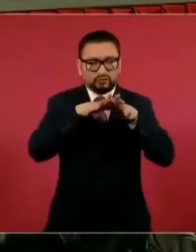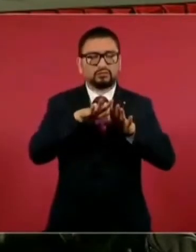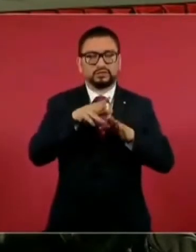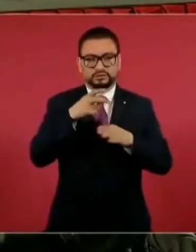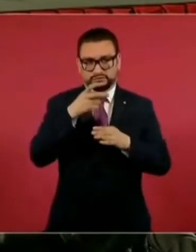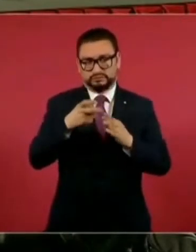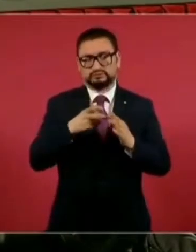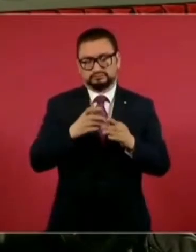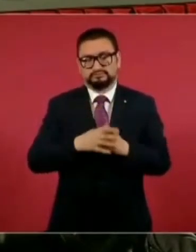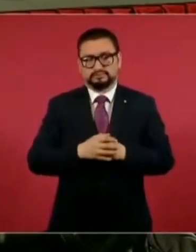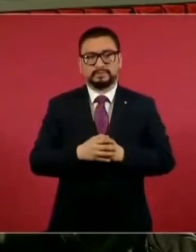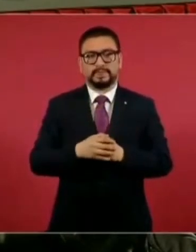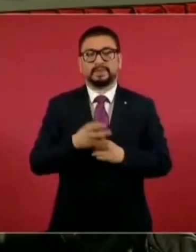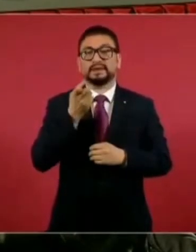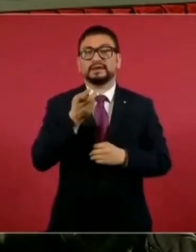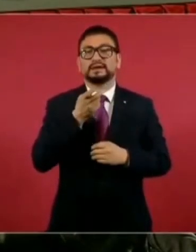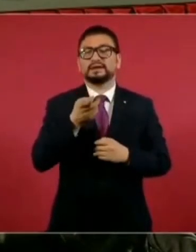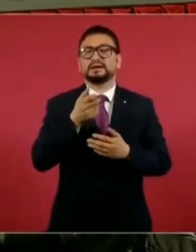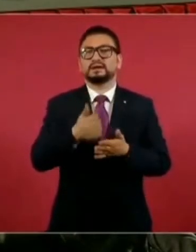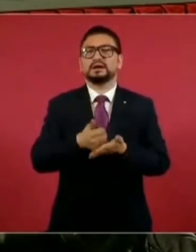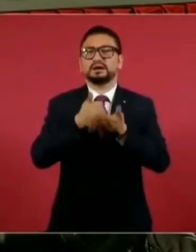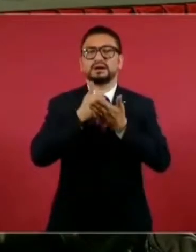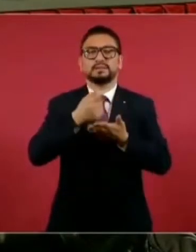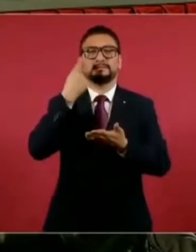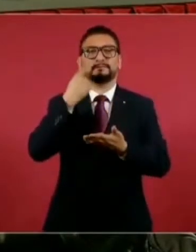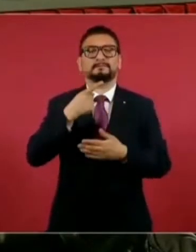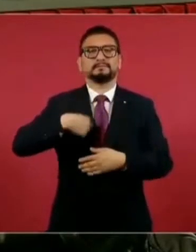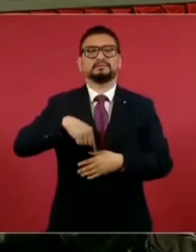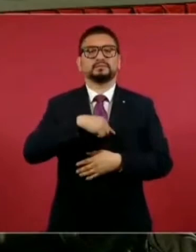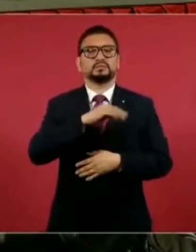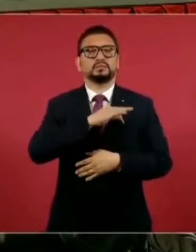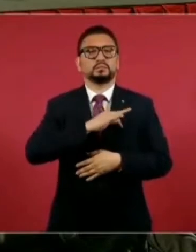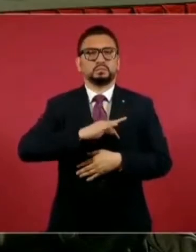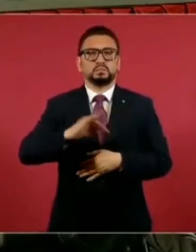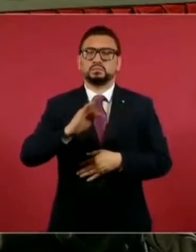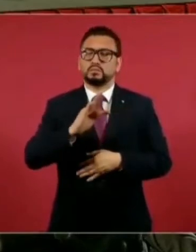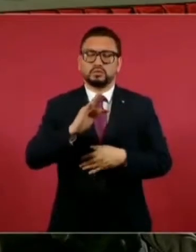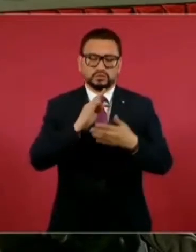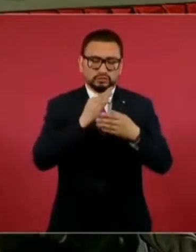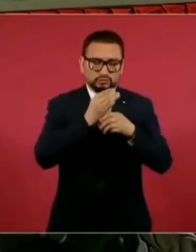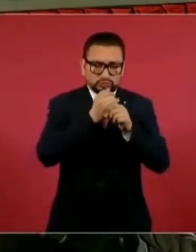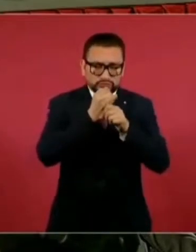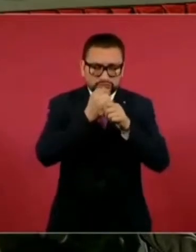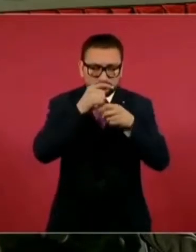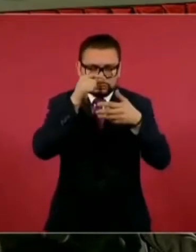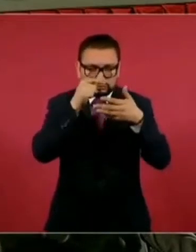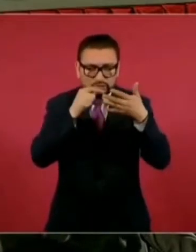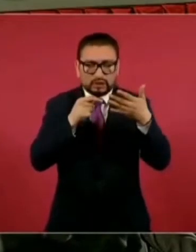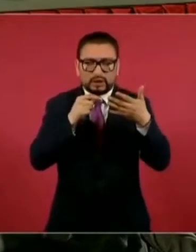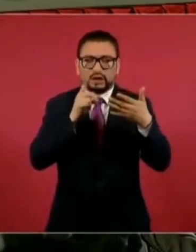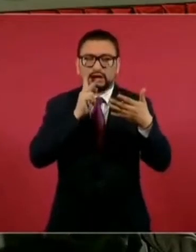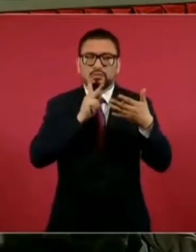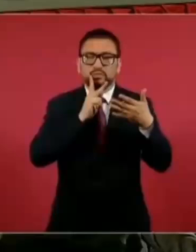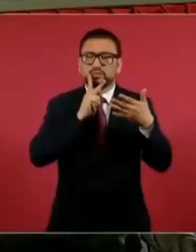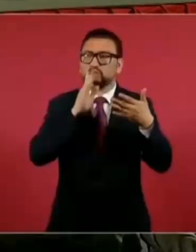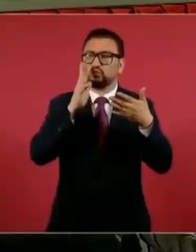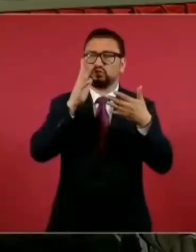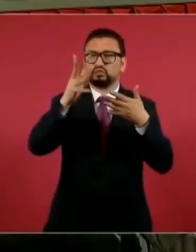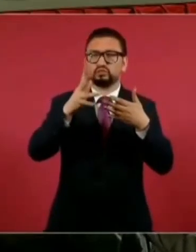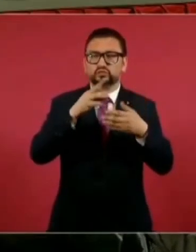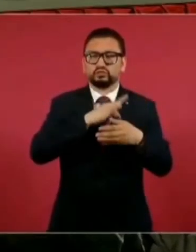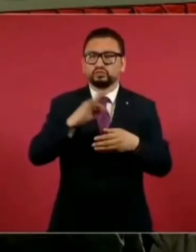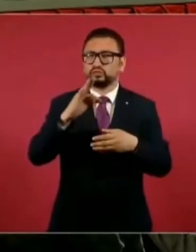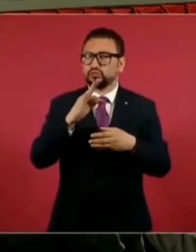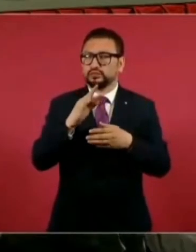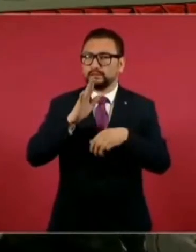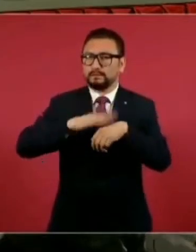transpolaciones y demás. Y esto nos da la posibilidad de que pongamos un pronóstico de demanda. Hacemos un pronóstico permanente